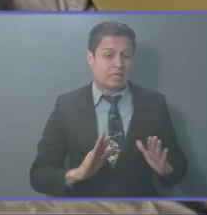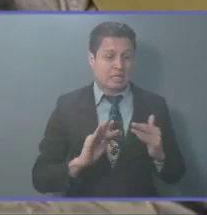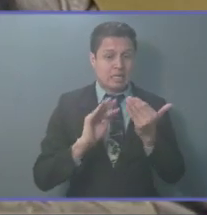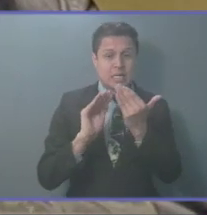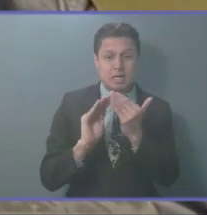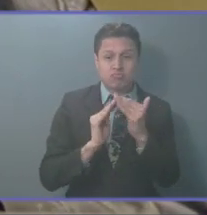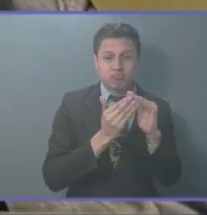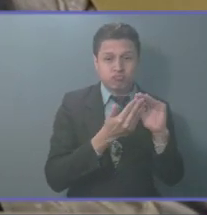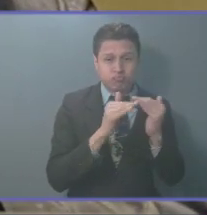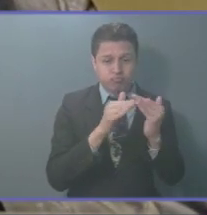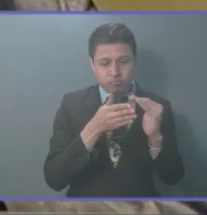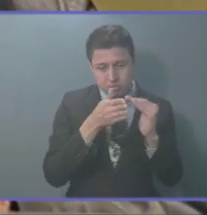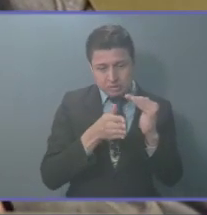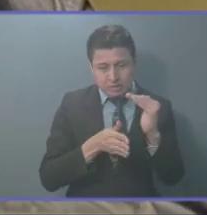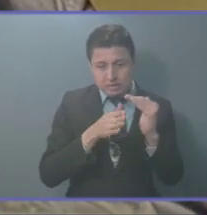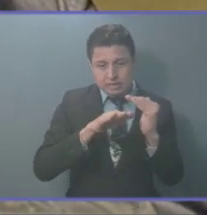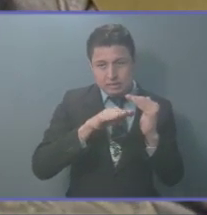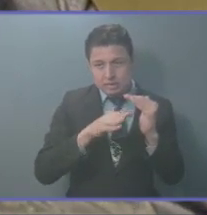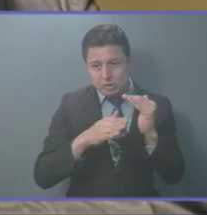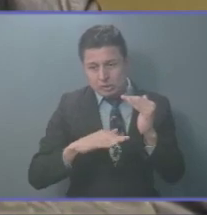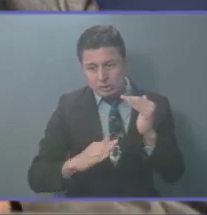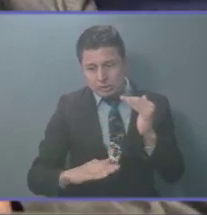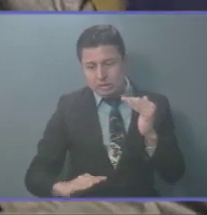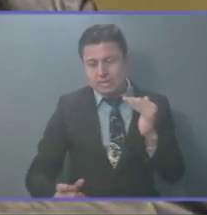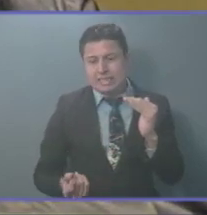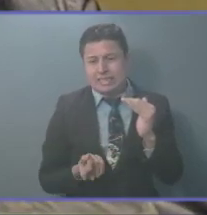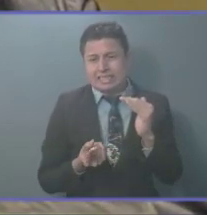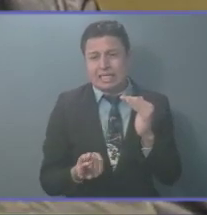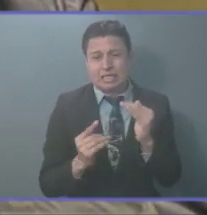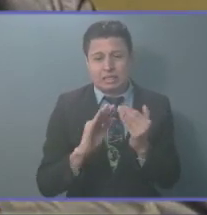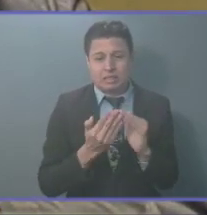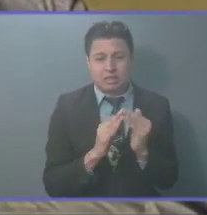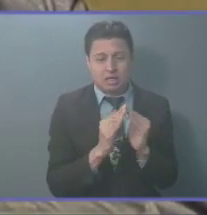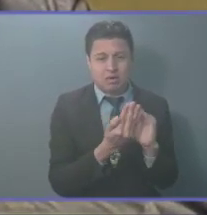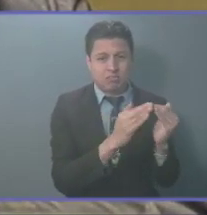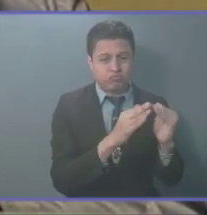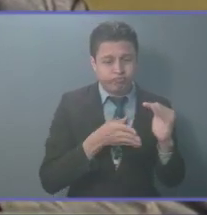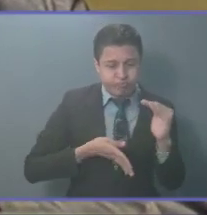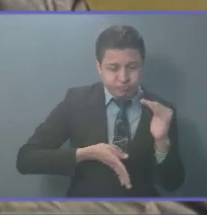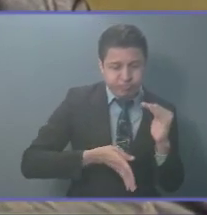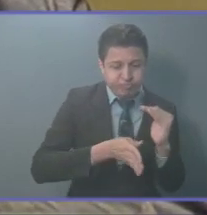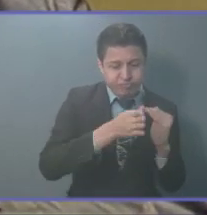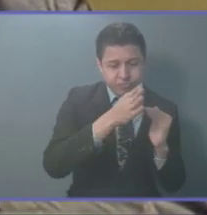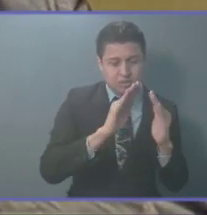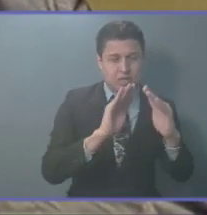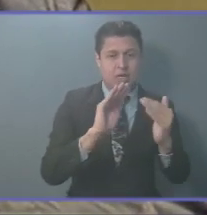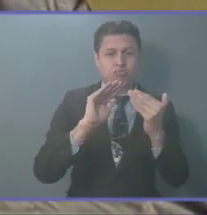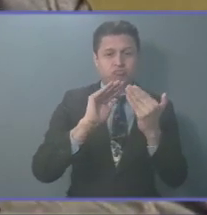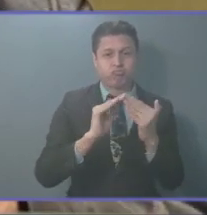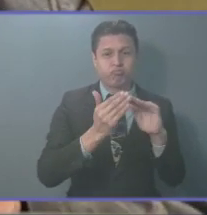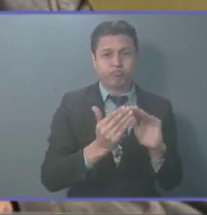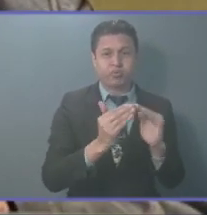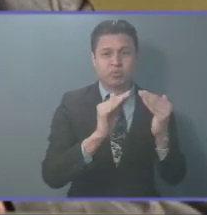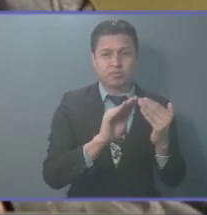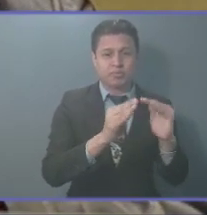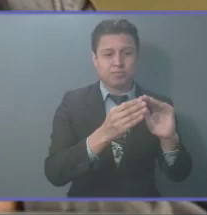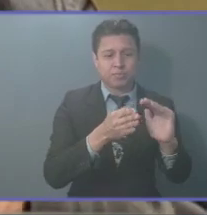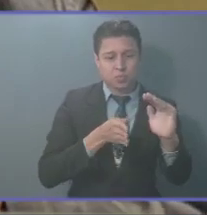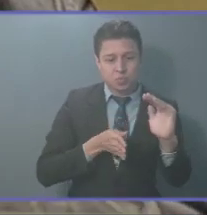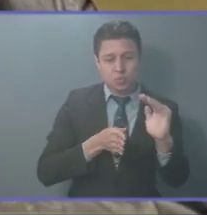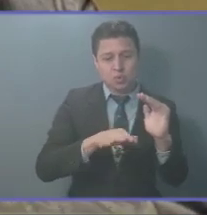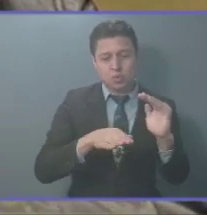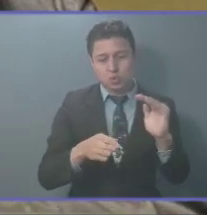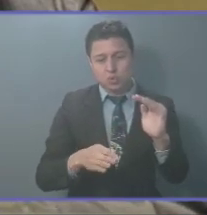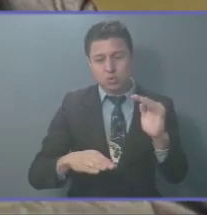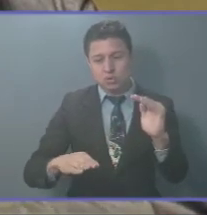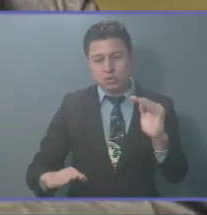de enormes paredones o a la orilla de barrancos, y que poco a poco, en la medida que transcurren los